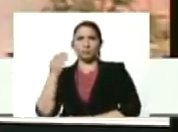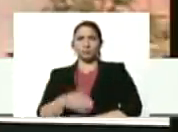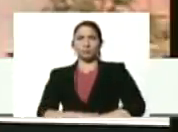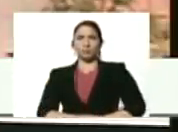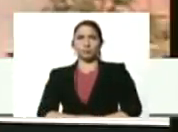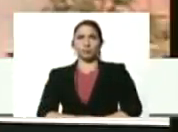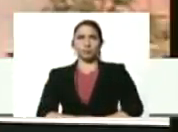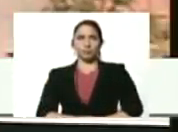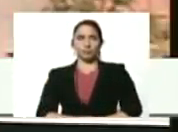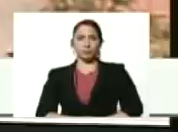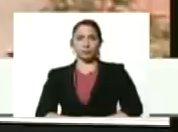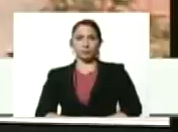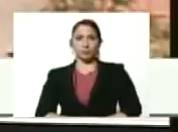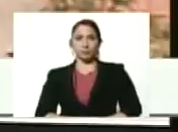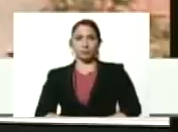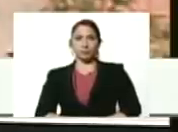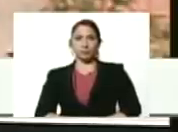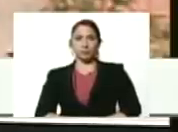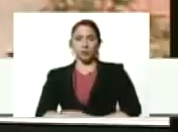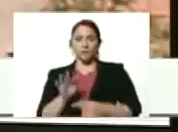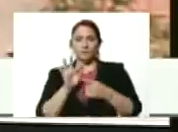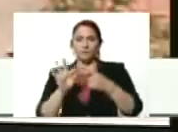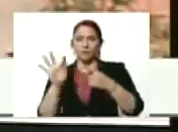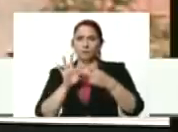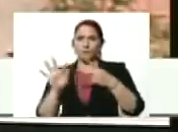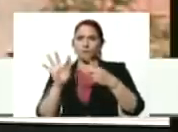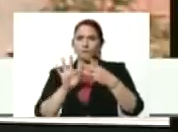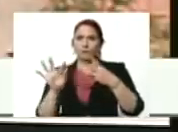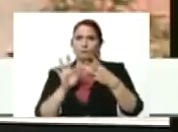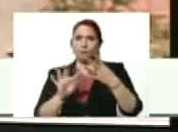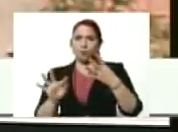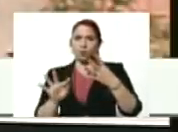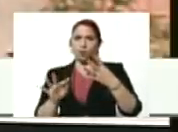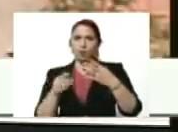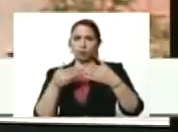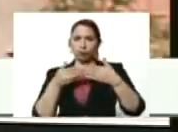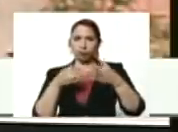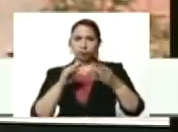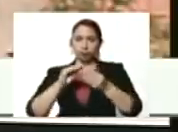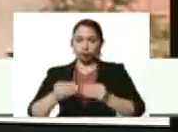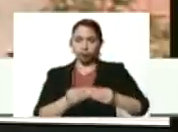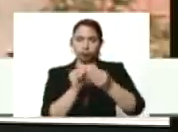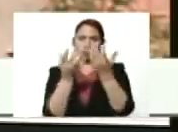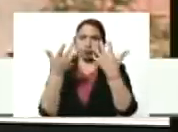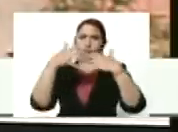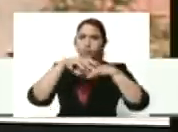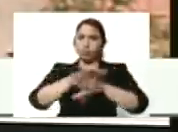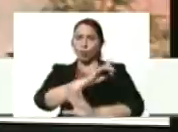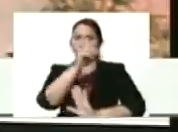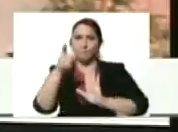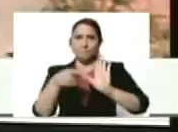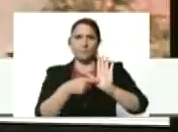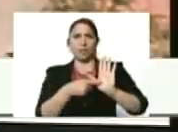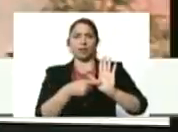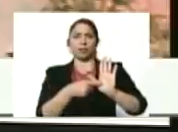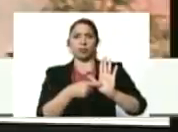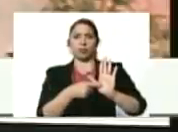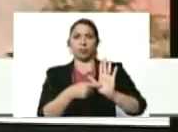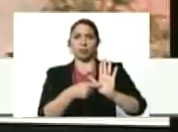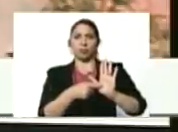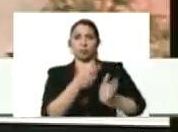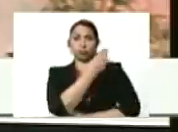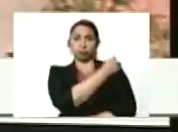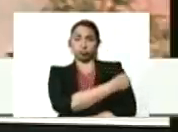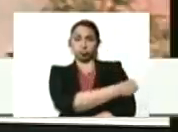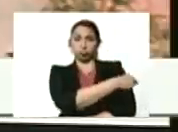poner en funcionamiento, rehabilitado integralmente, el consultorio